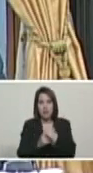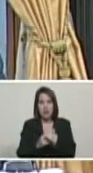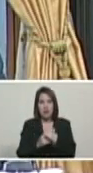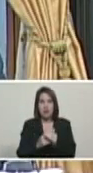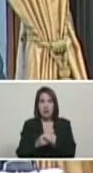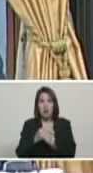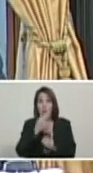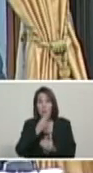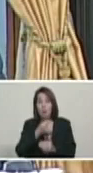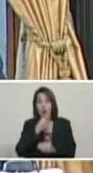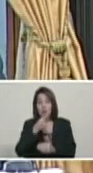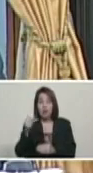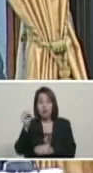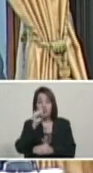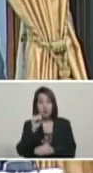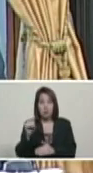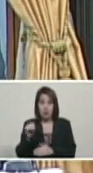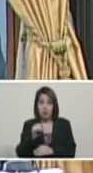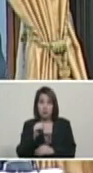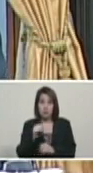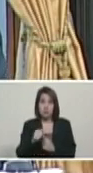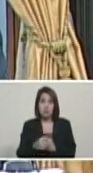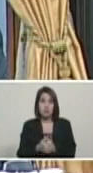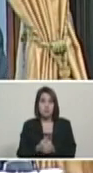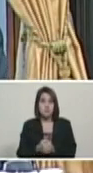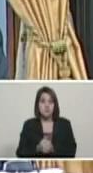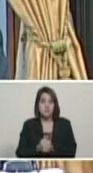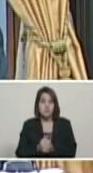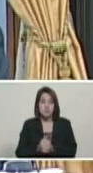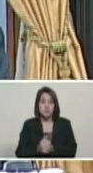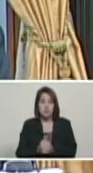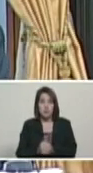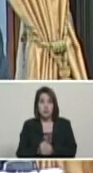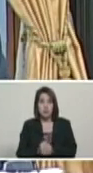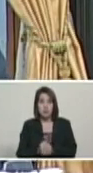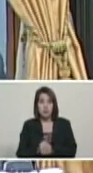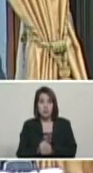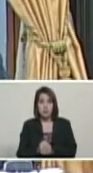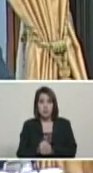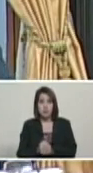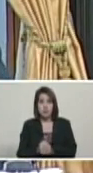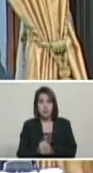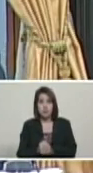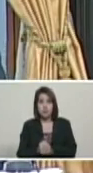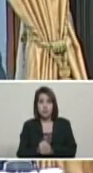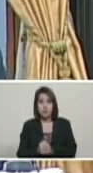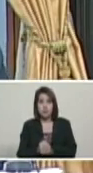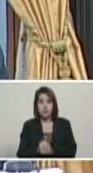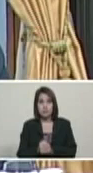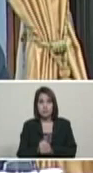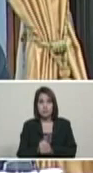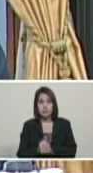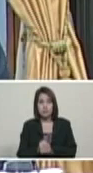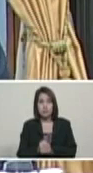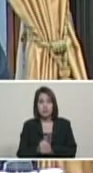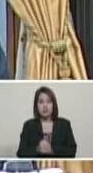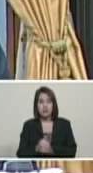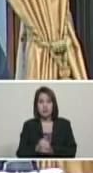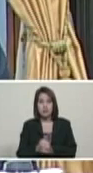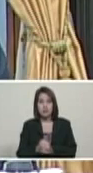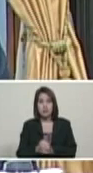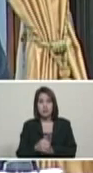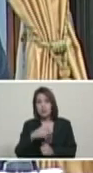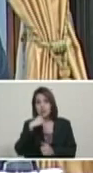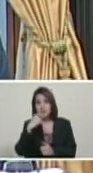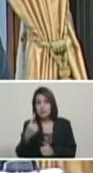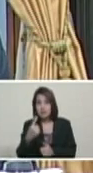bolívares soberanos, 9.000 soberanos, como se dice en la calle. Quiere decir, compatriotas